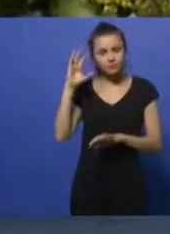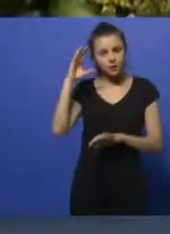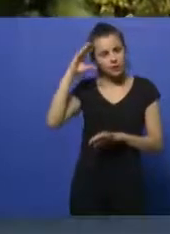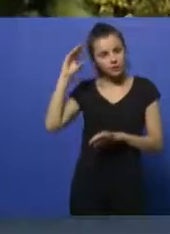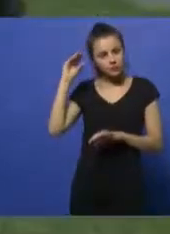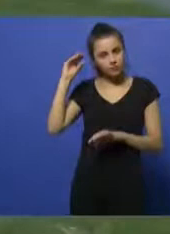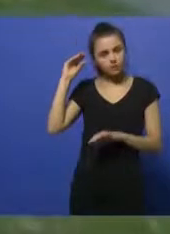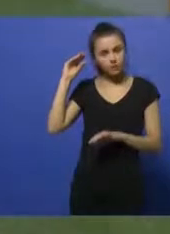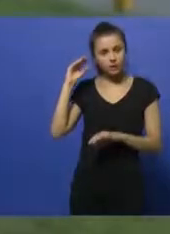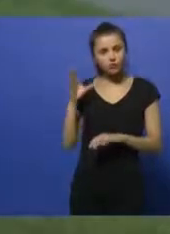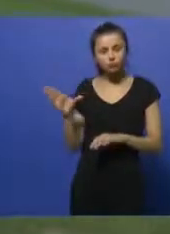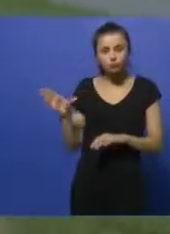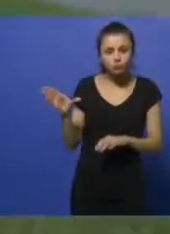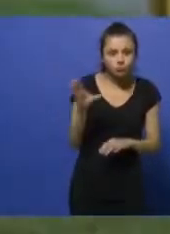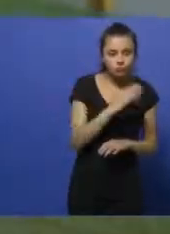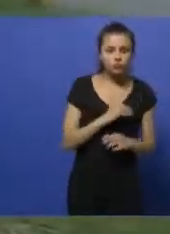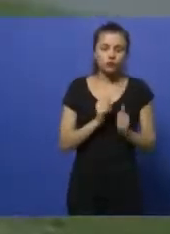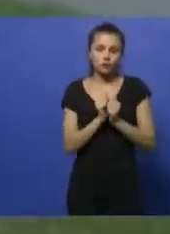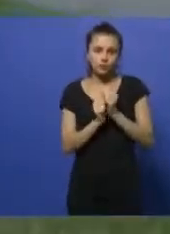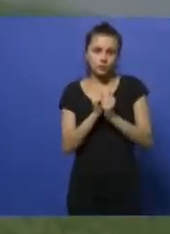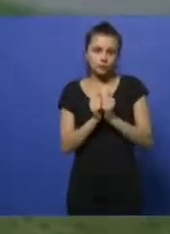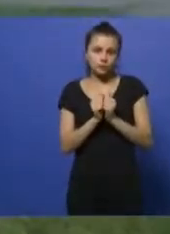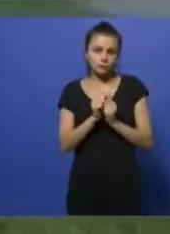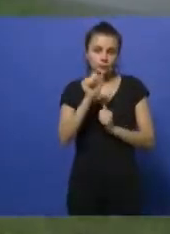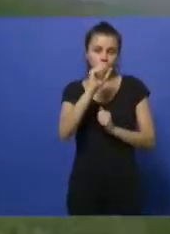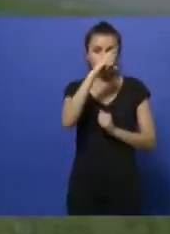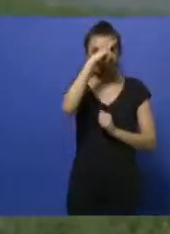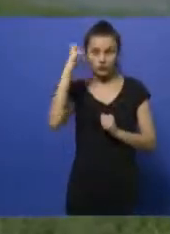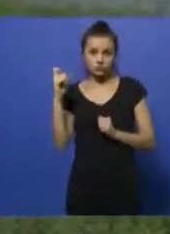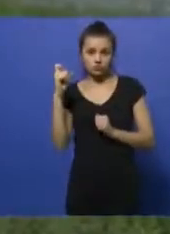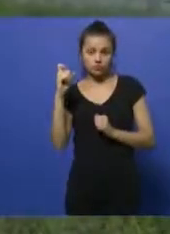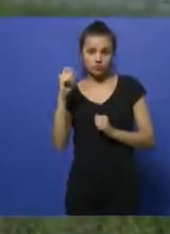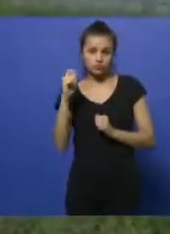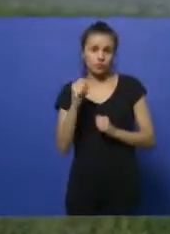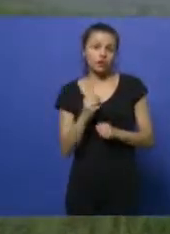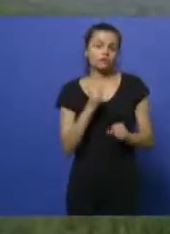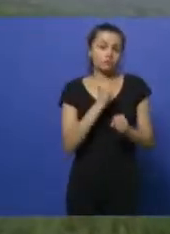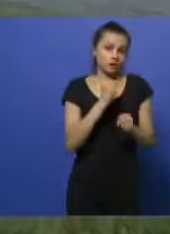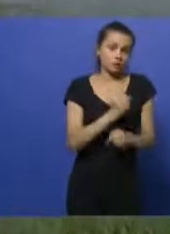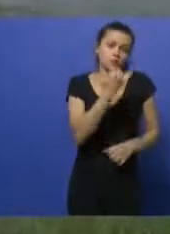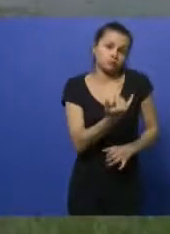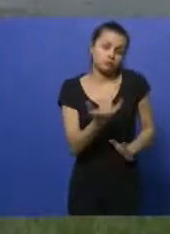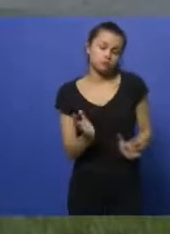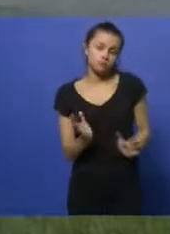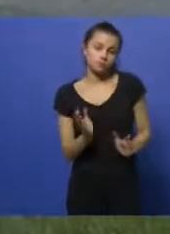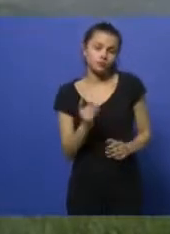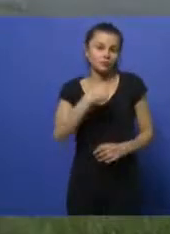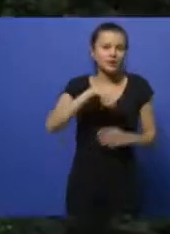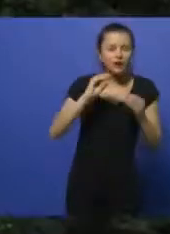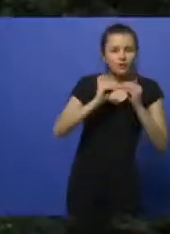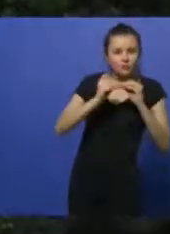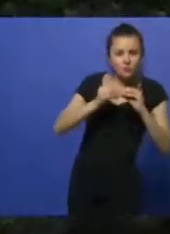todas las empresas de la producción nacional tengan trabajo. Uh-huh. Ustedes vieron lo que está pasando con los compañeros de Astillero